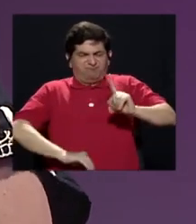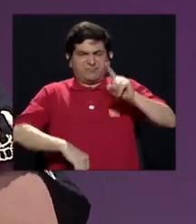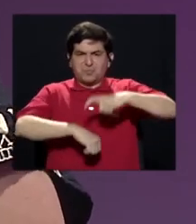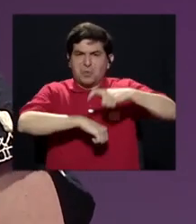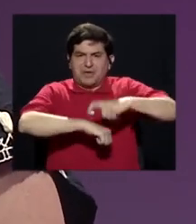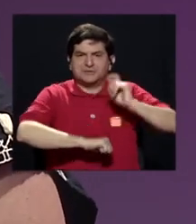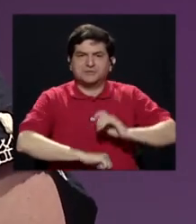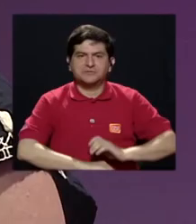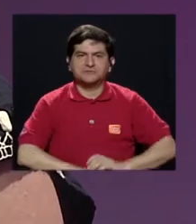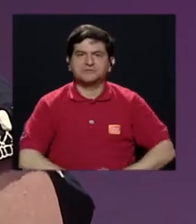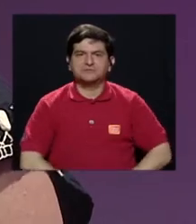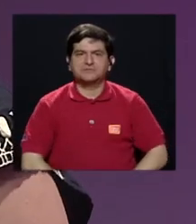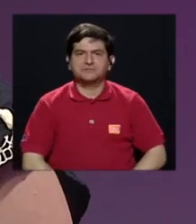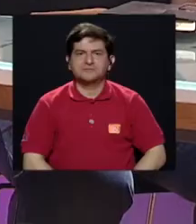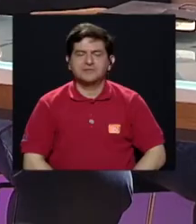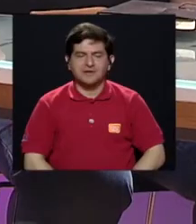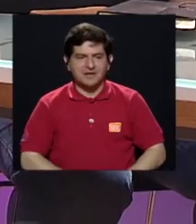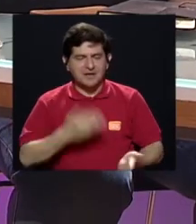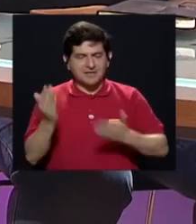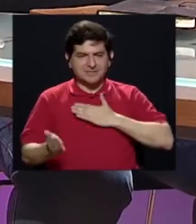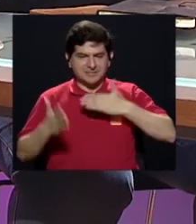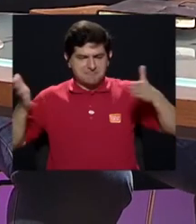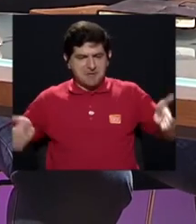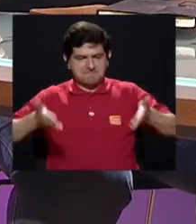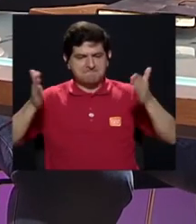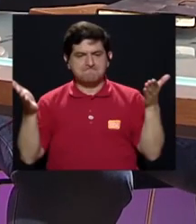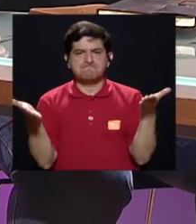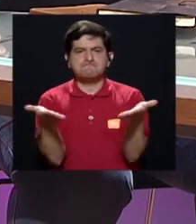Entonces es como que me motiva como